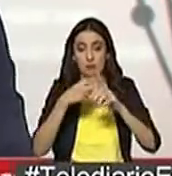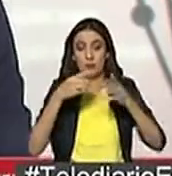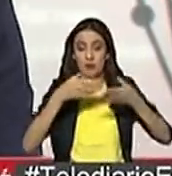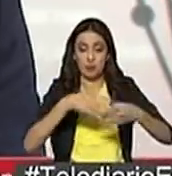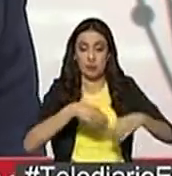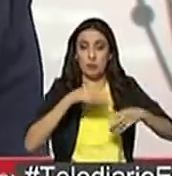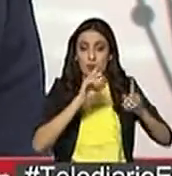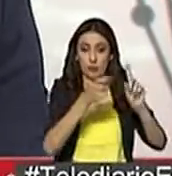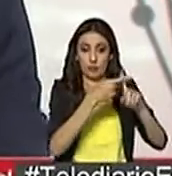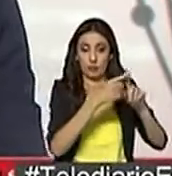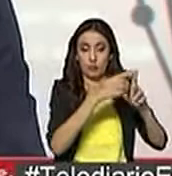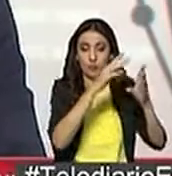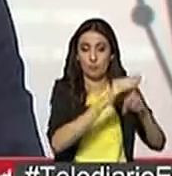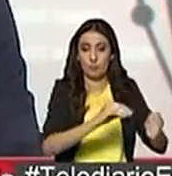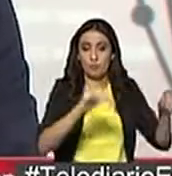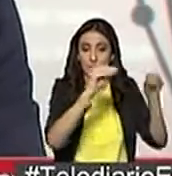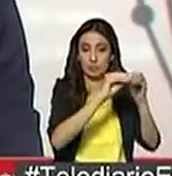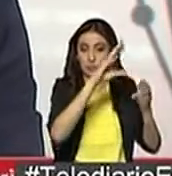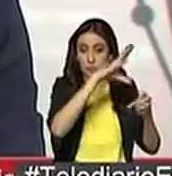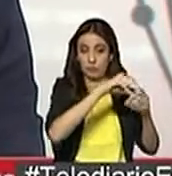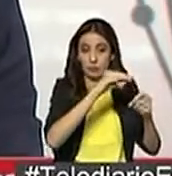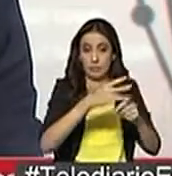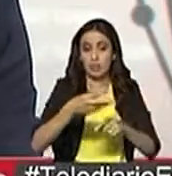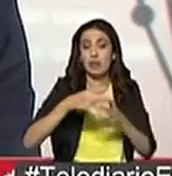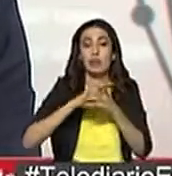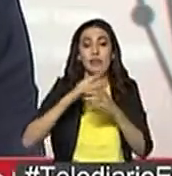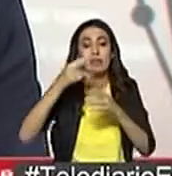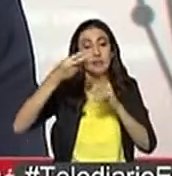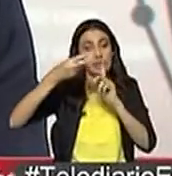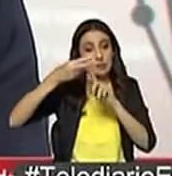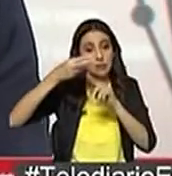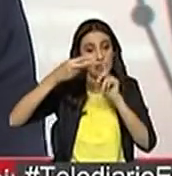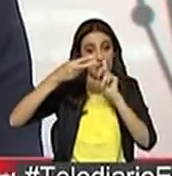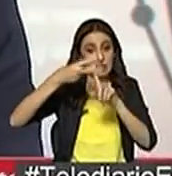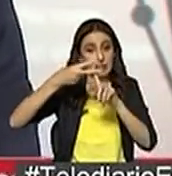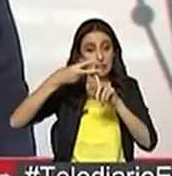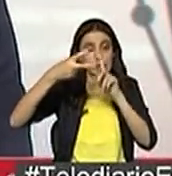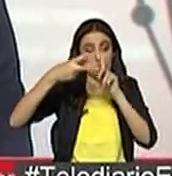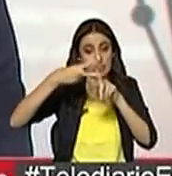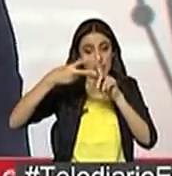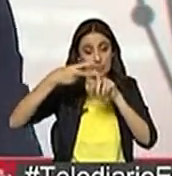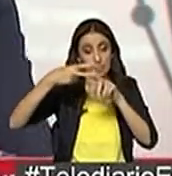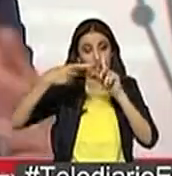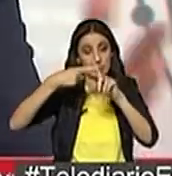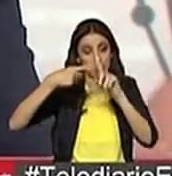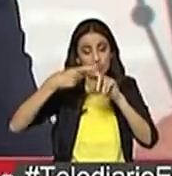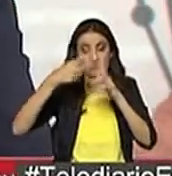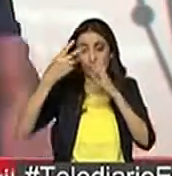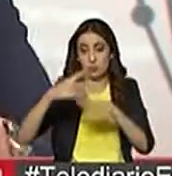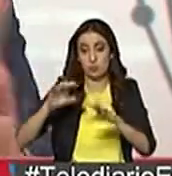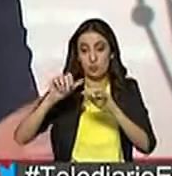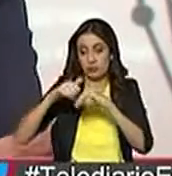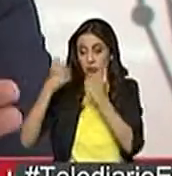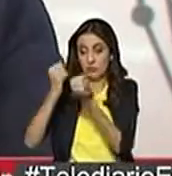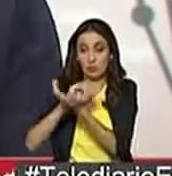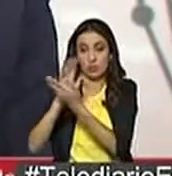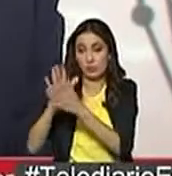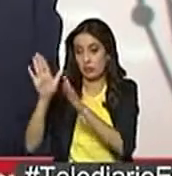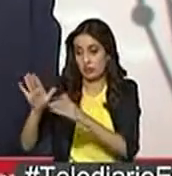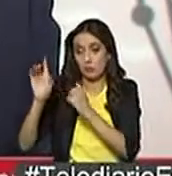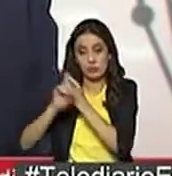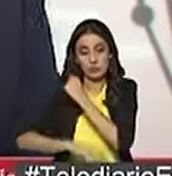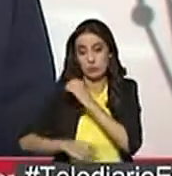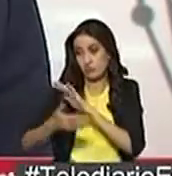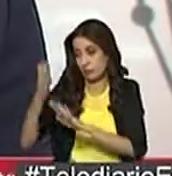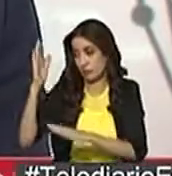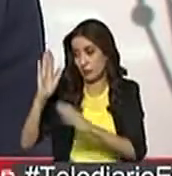se oye, que es el presidente podría haber ejecutado unas acciones constitucionales para Si la Asamblea no quiere trabajar, entonces mandarlos a su